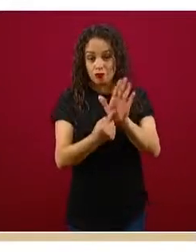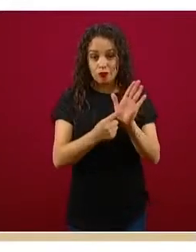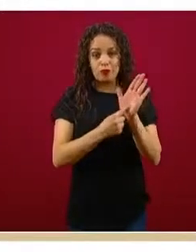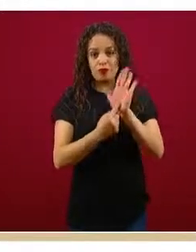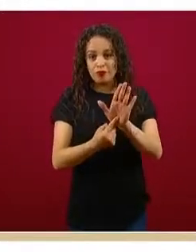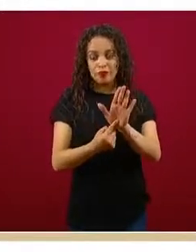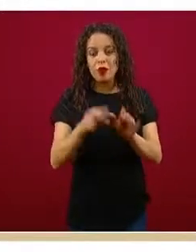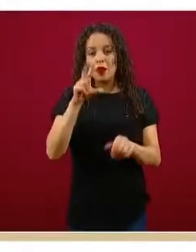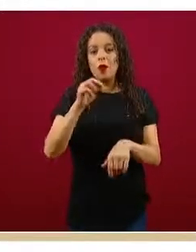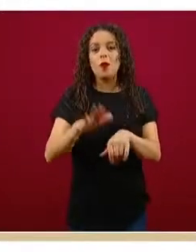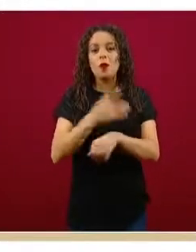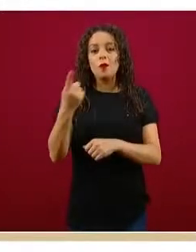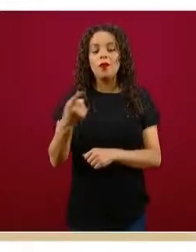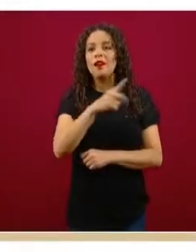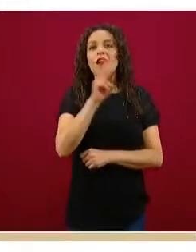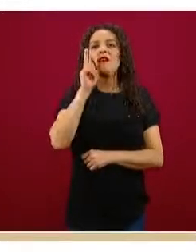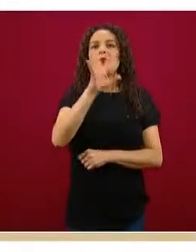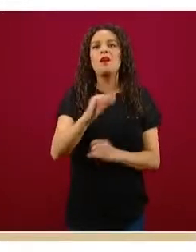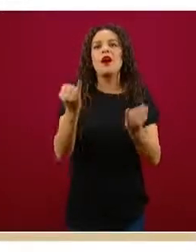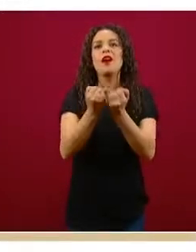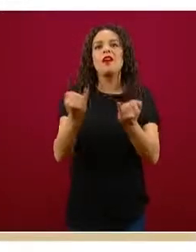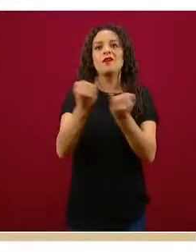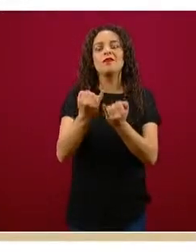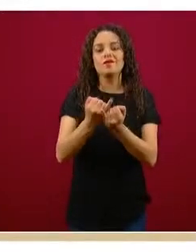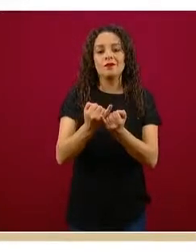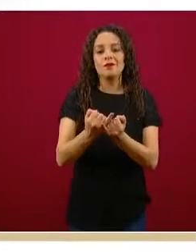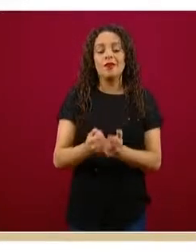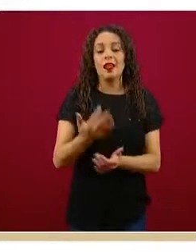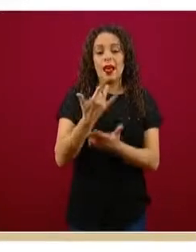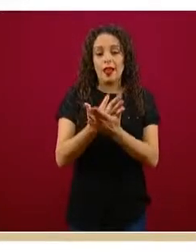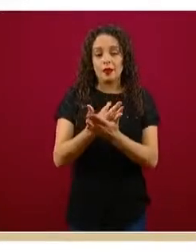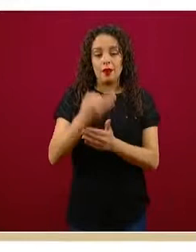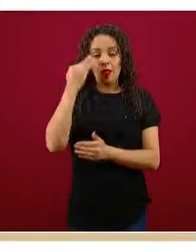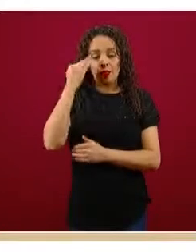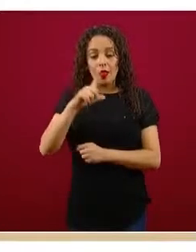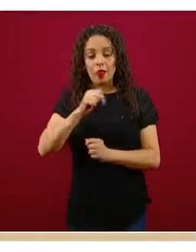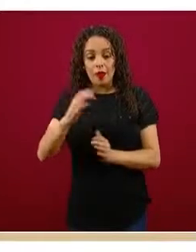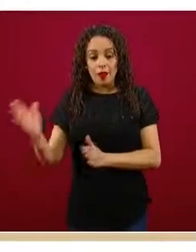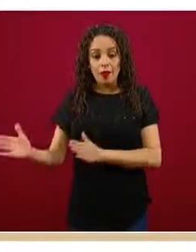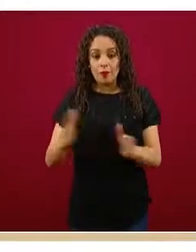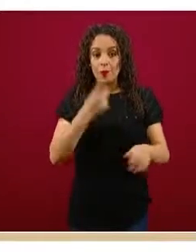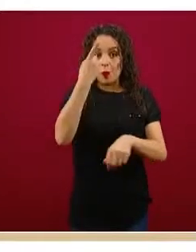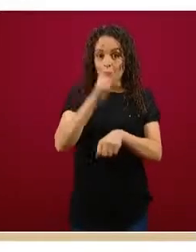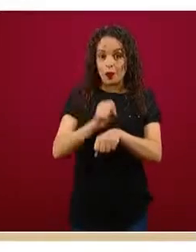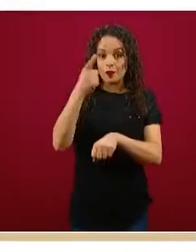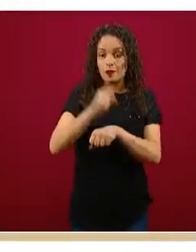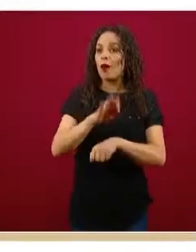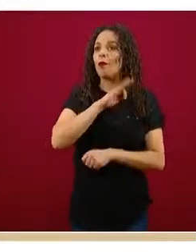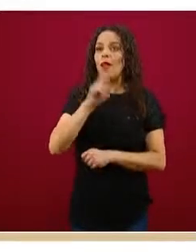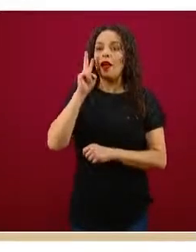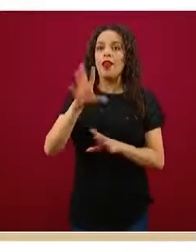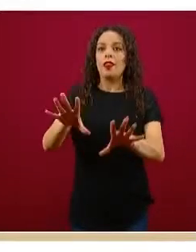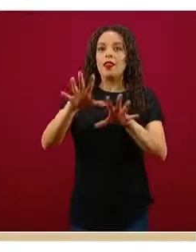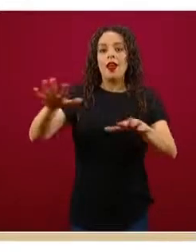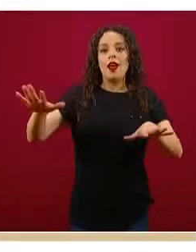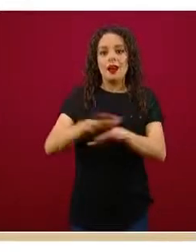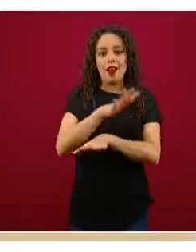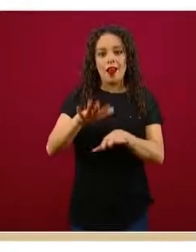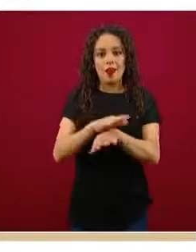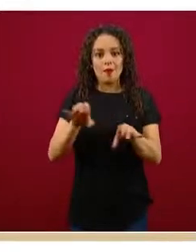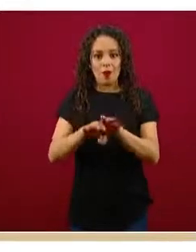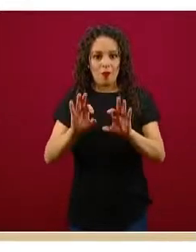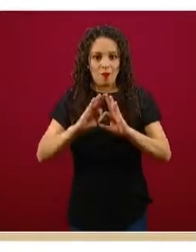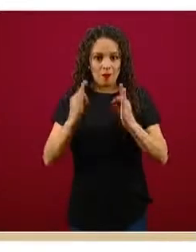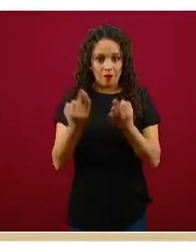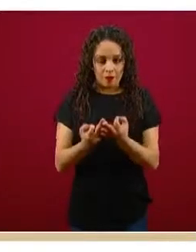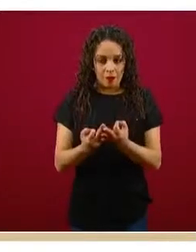los cambios, no son tan notorios si lo vemos diario, pero aquí está cada semana y vemos los cambios. En Villahermosa, Tabasco, habían